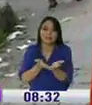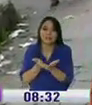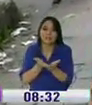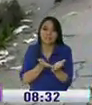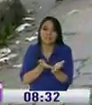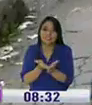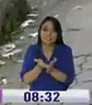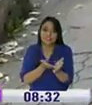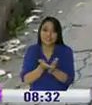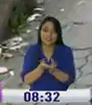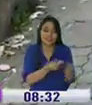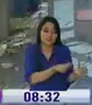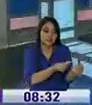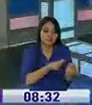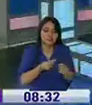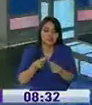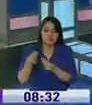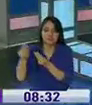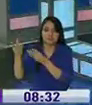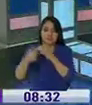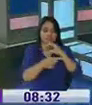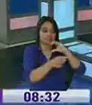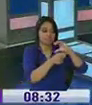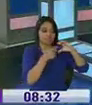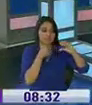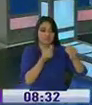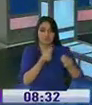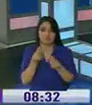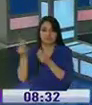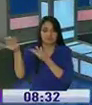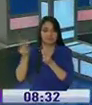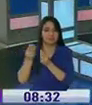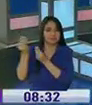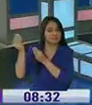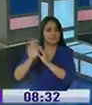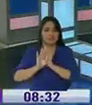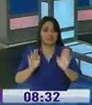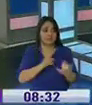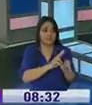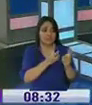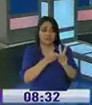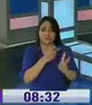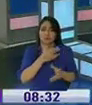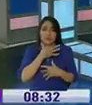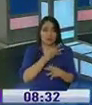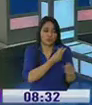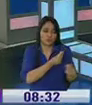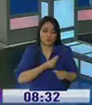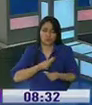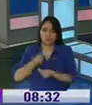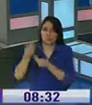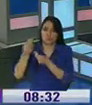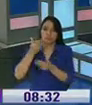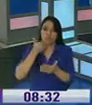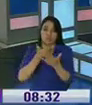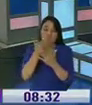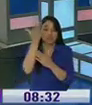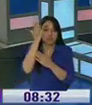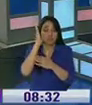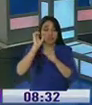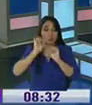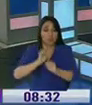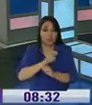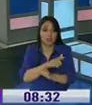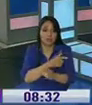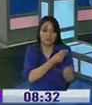digital moderno de las solicitudes que tienen ustedes, vecinos. Y lo hacemos con muchísimo gusto. A Dios gracias, podemos tener voz